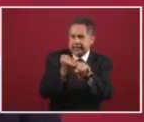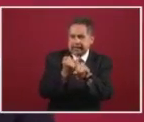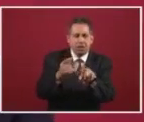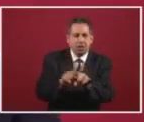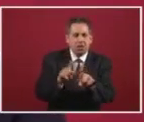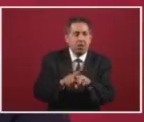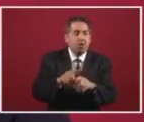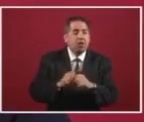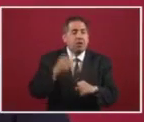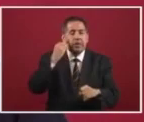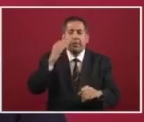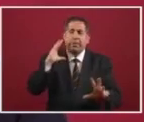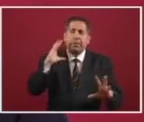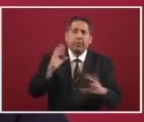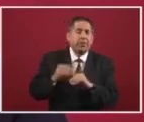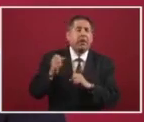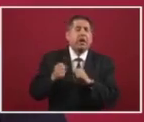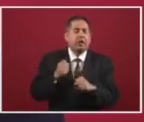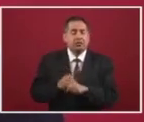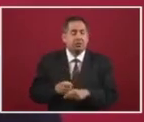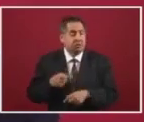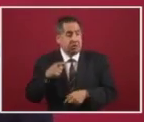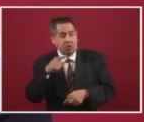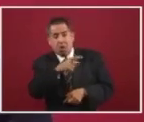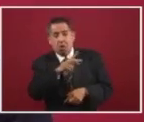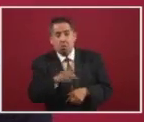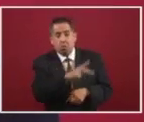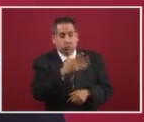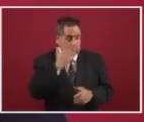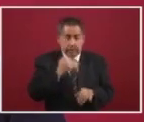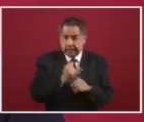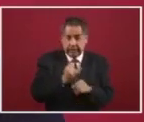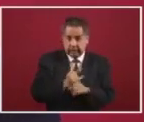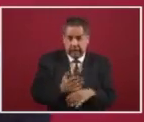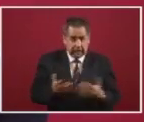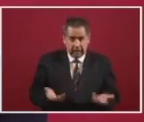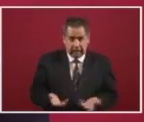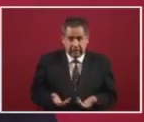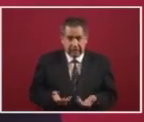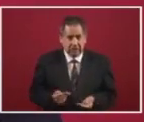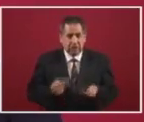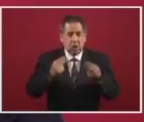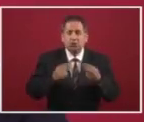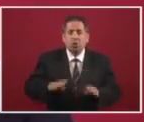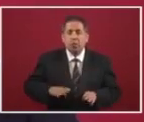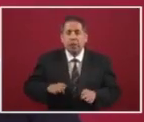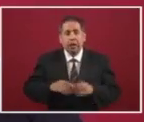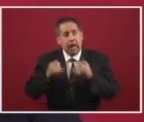¿Cuánto tiempo ha pasado y no hay internet en los pueblos? Porque no es negocio.